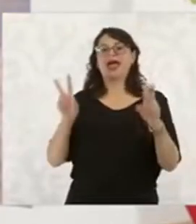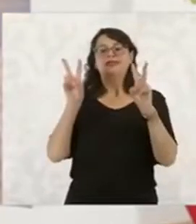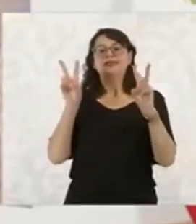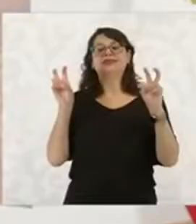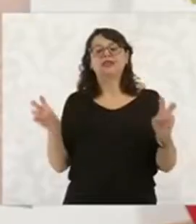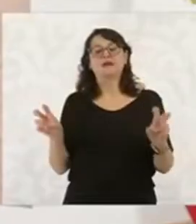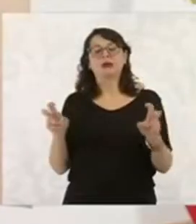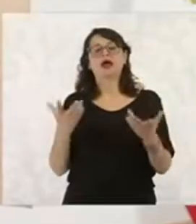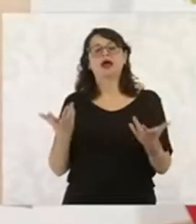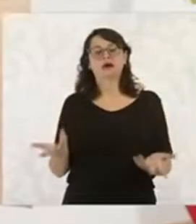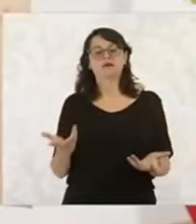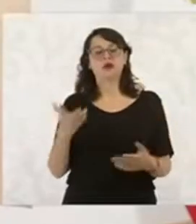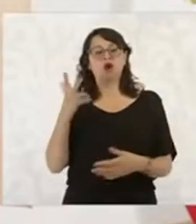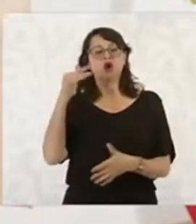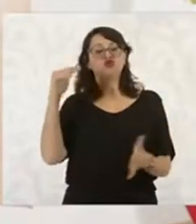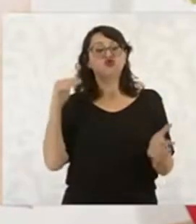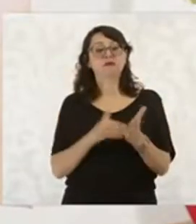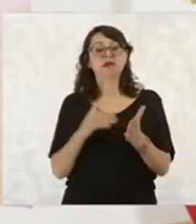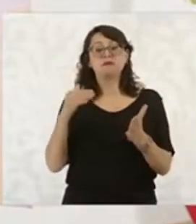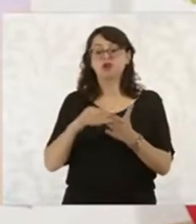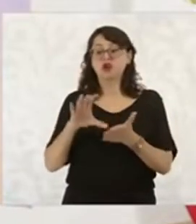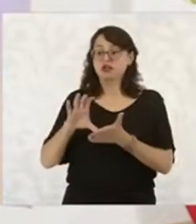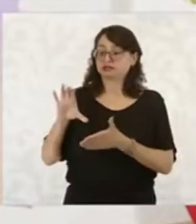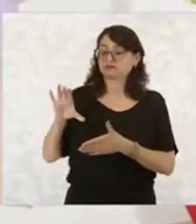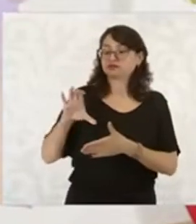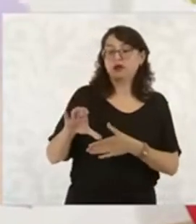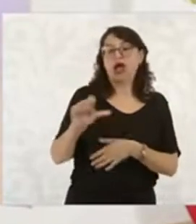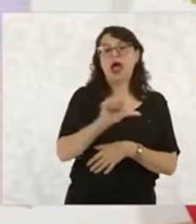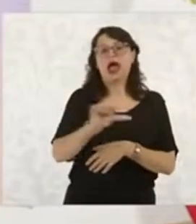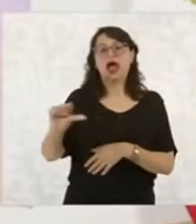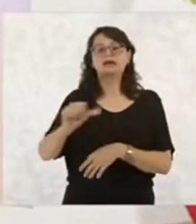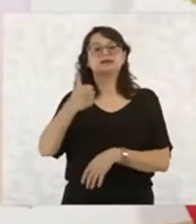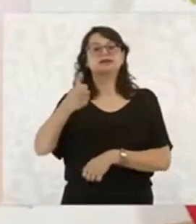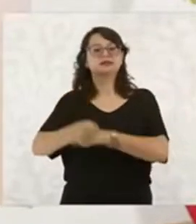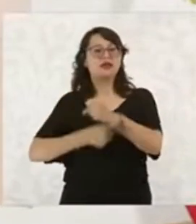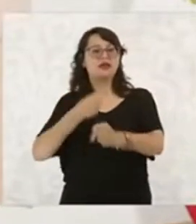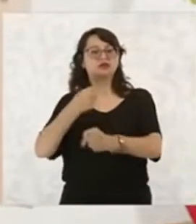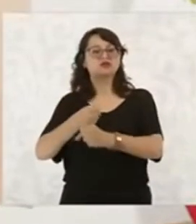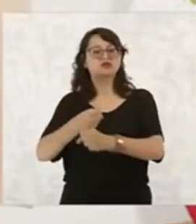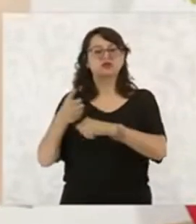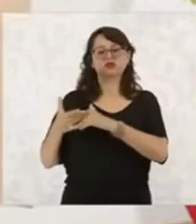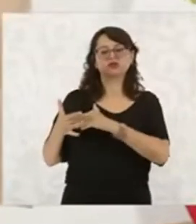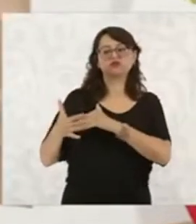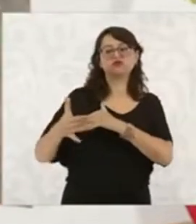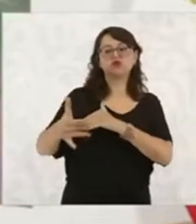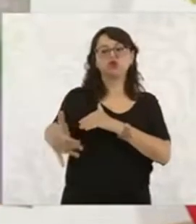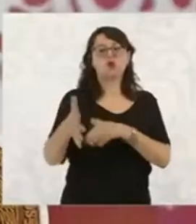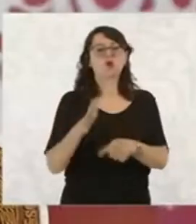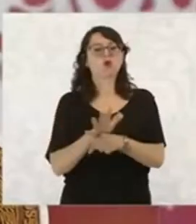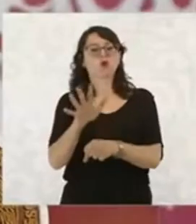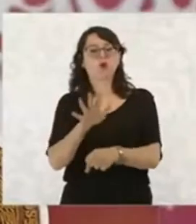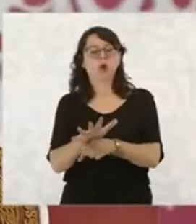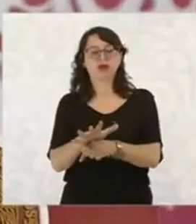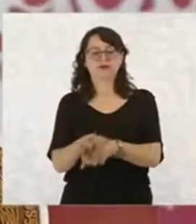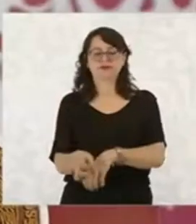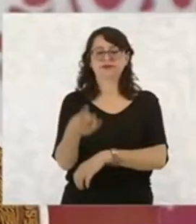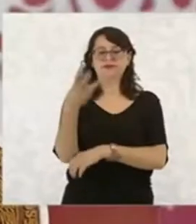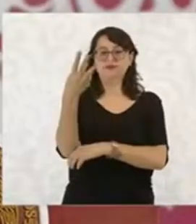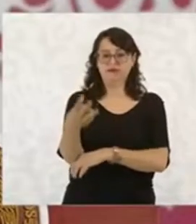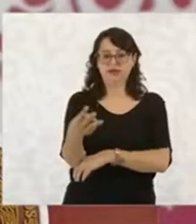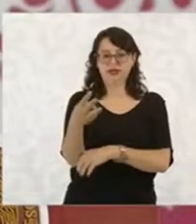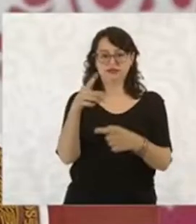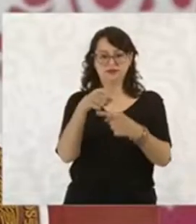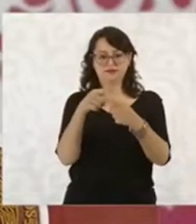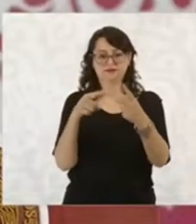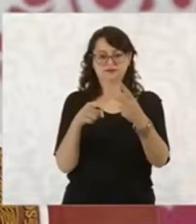orden de los 8,000 millones a lo largo del sexenio. Las acciones se realizan en 3 rubros: obras